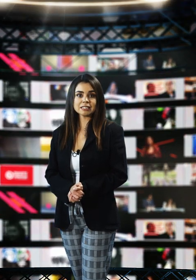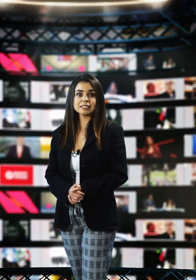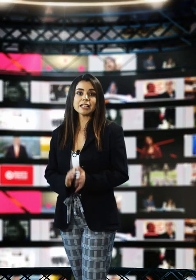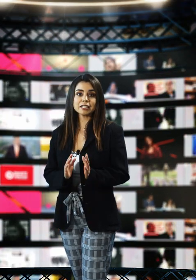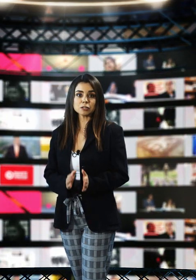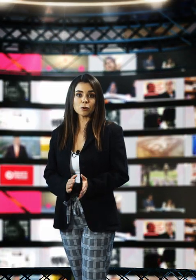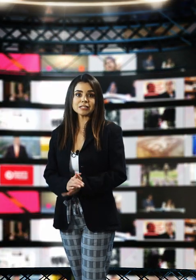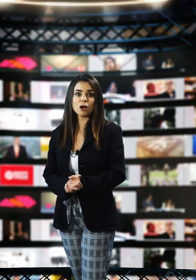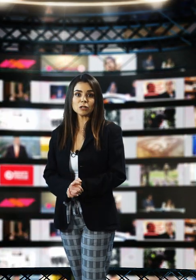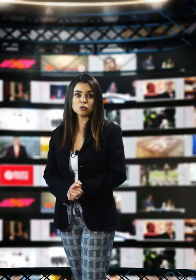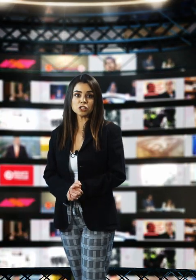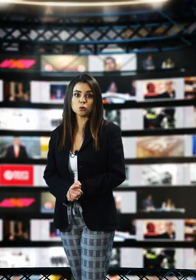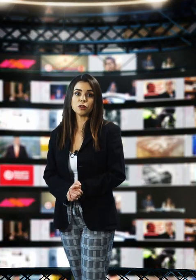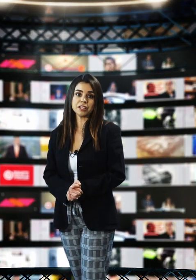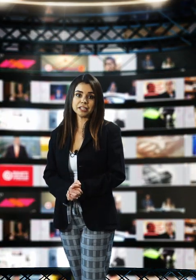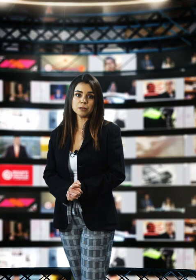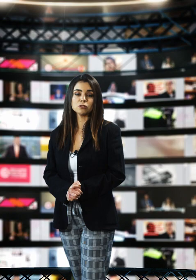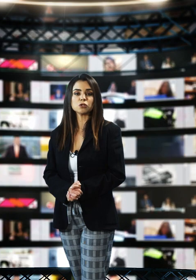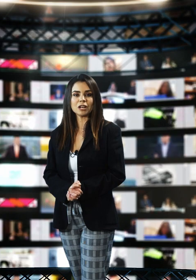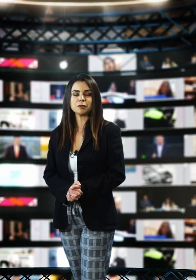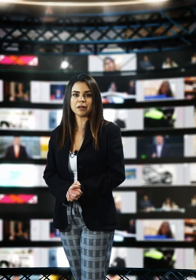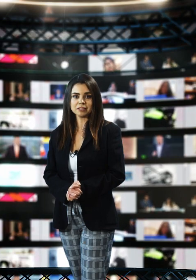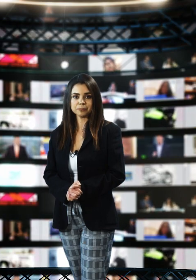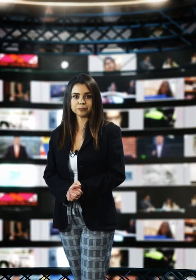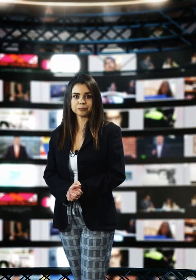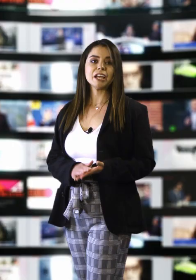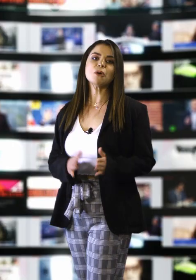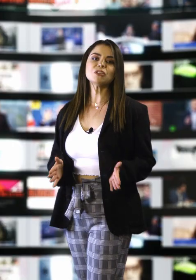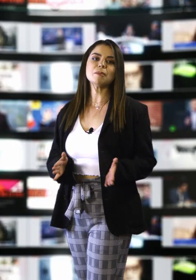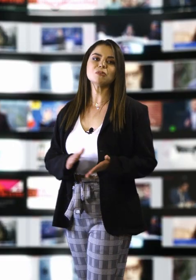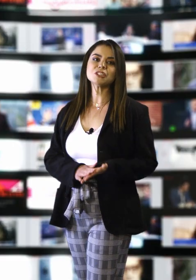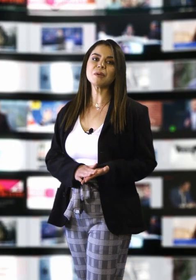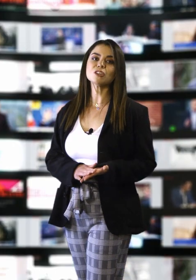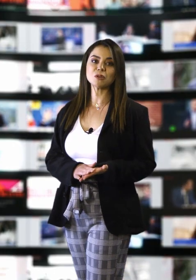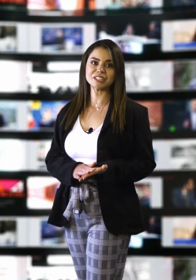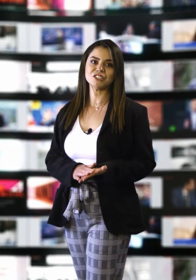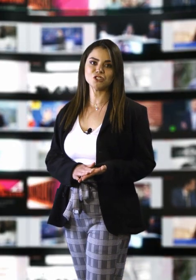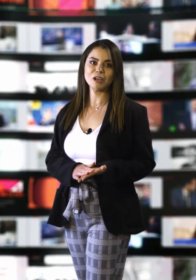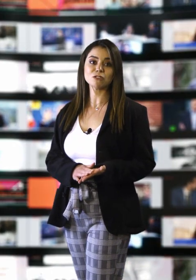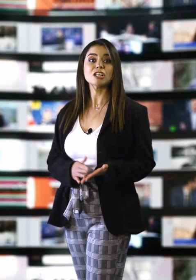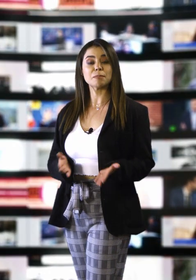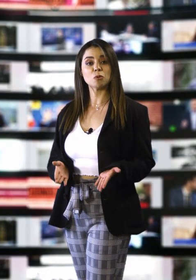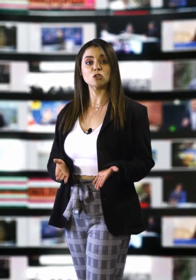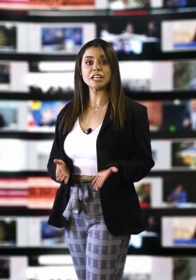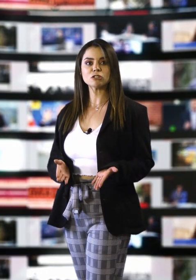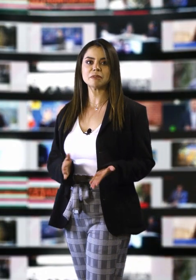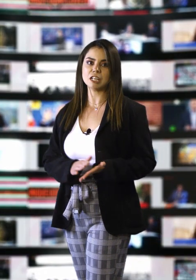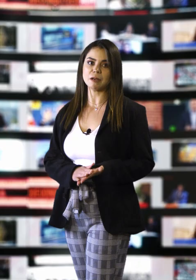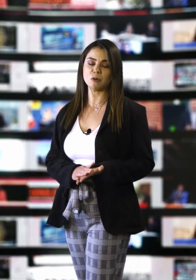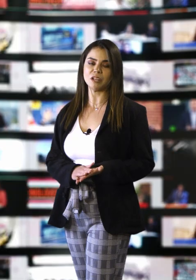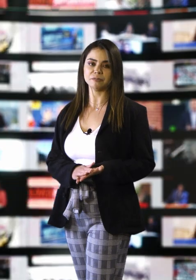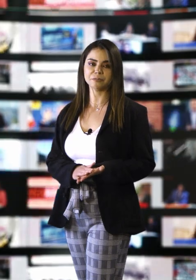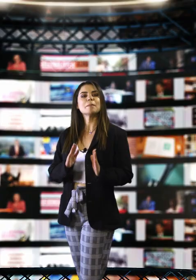las clases es en respuesta a una solicitud de directivos de escuelas privadas. En cuanto a la vacunación para los menores de 18 años, se preguntó si ellos